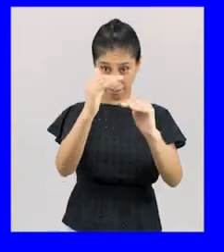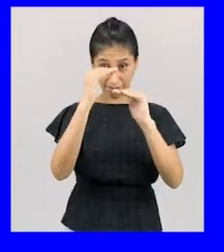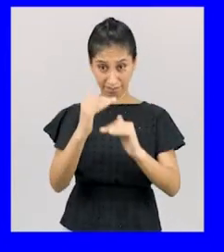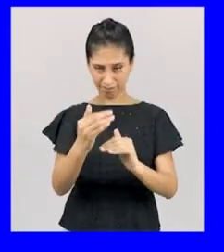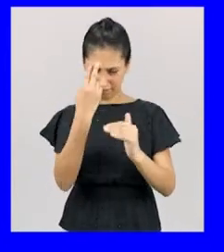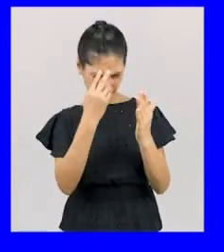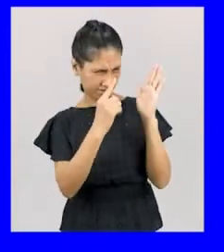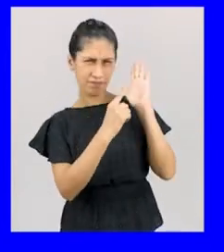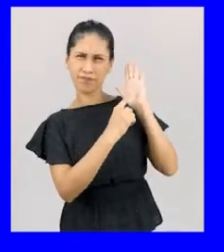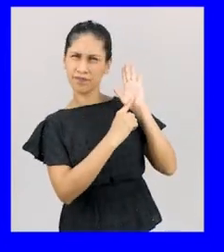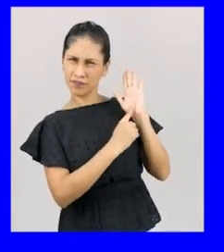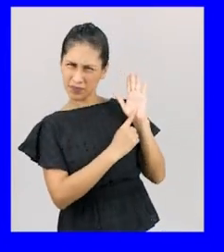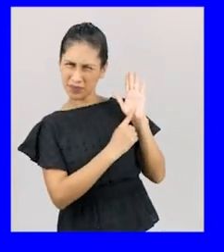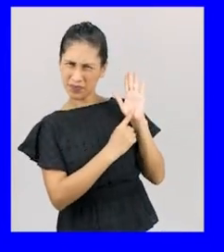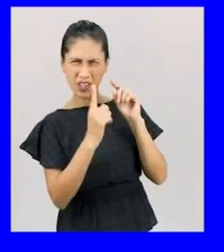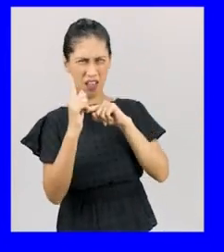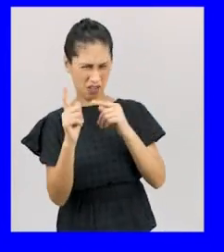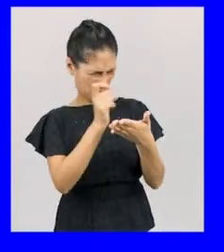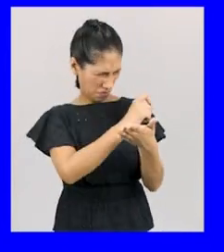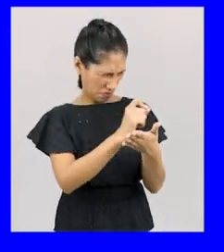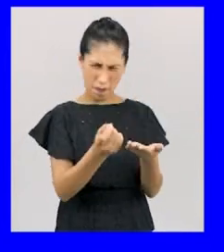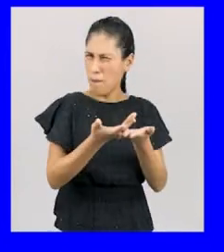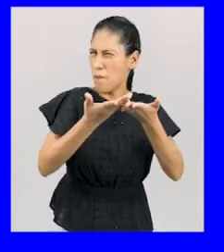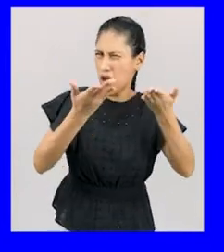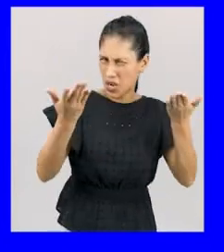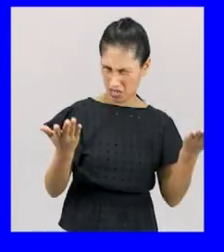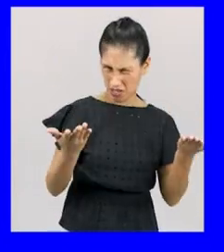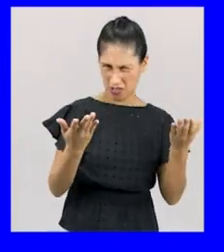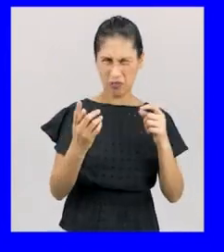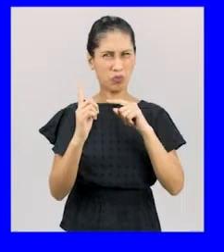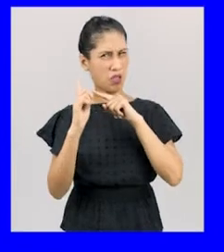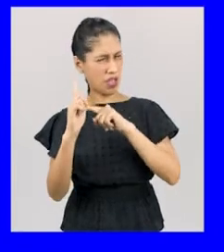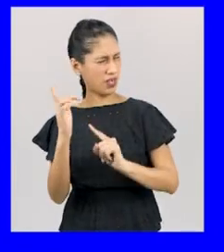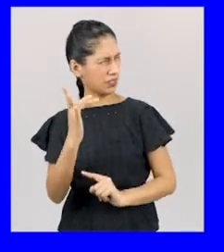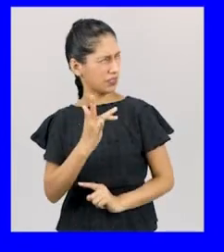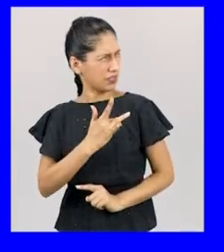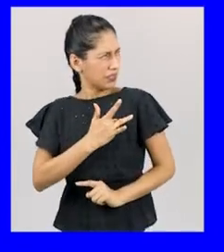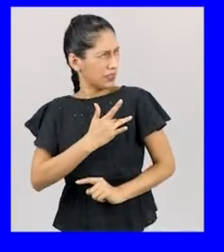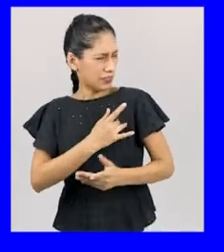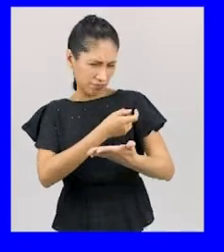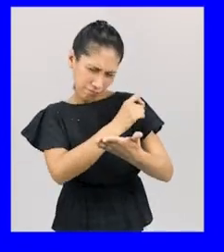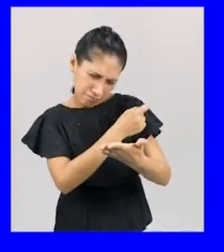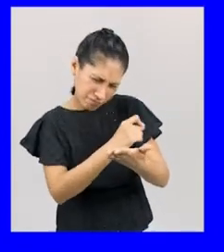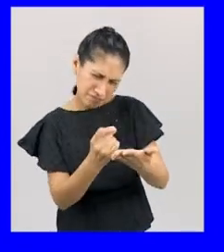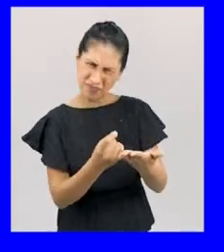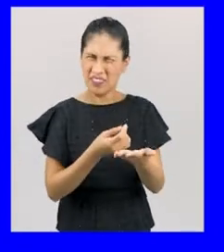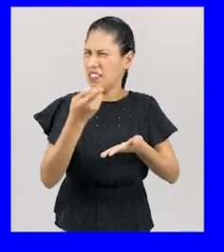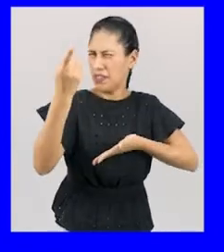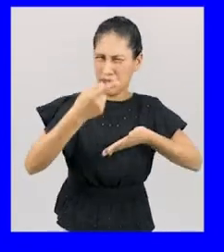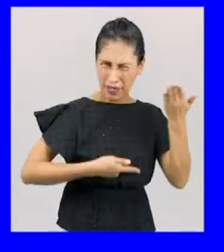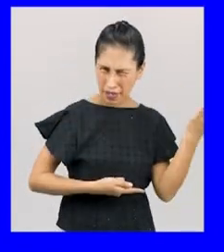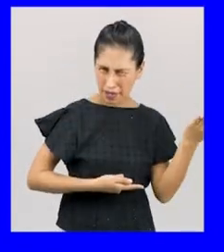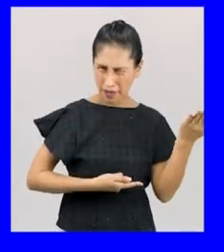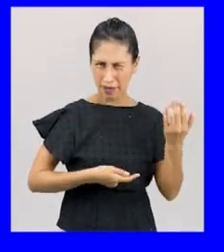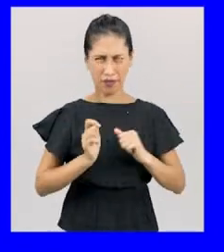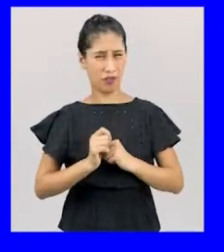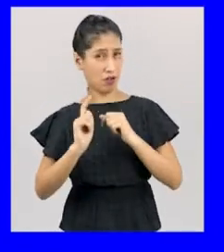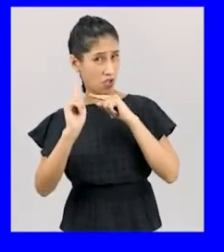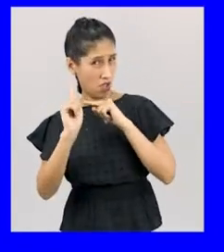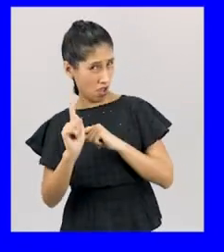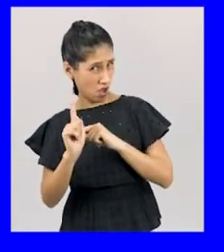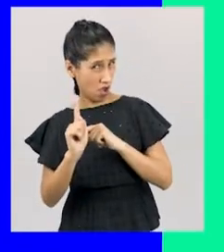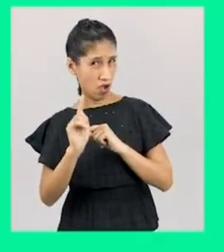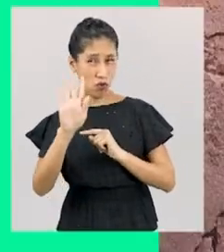autor? ¿Cuál es el propósito del autor? ¿Qué ha motivado al autor para escribir lo que se expresa en el texto?